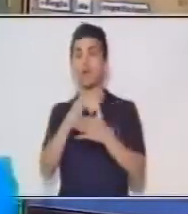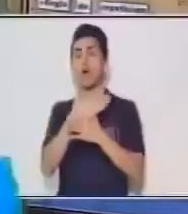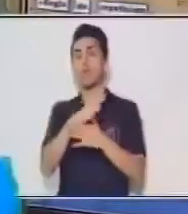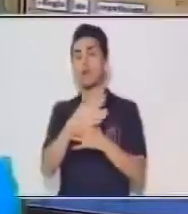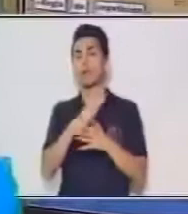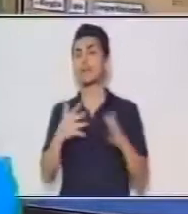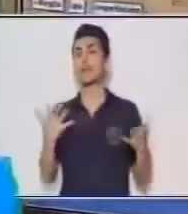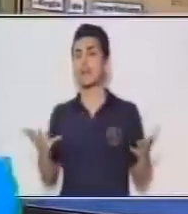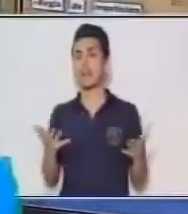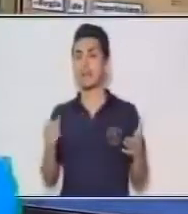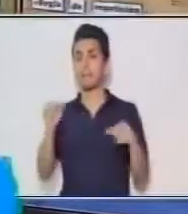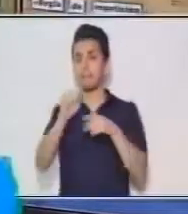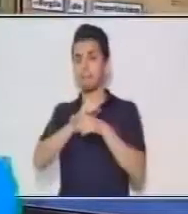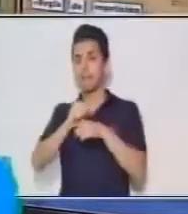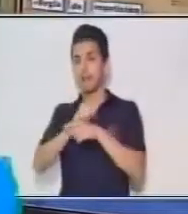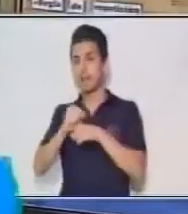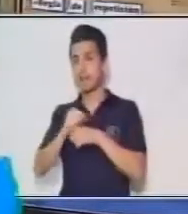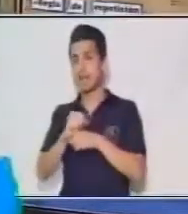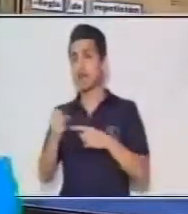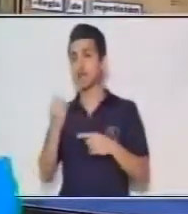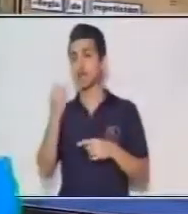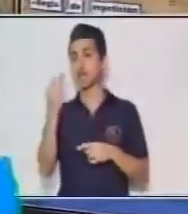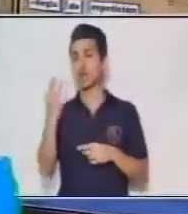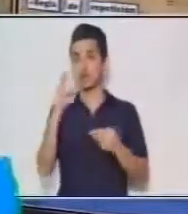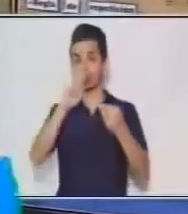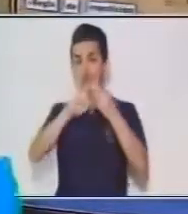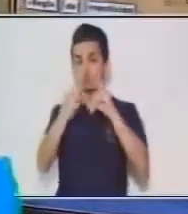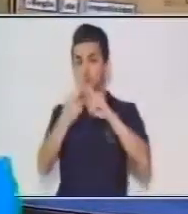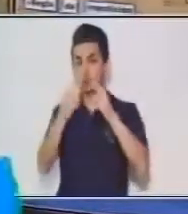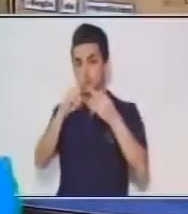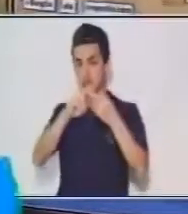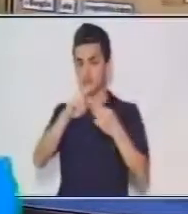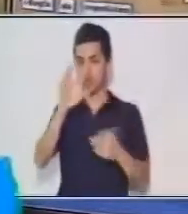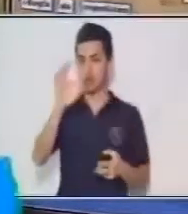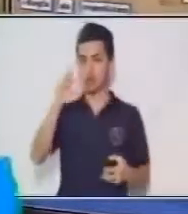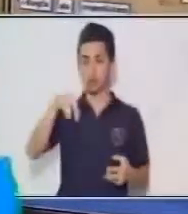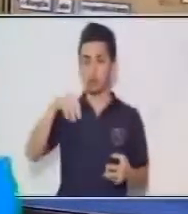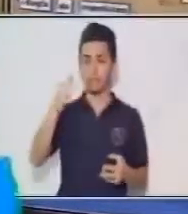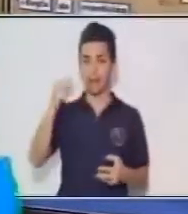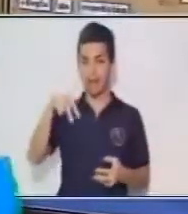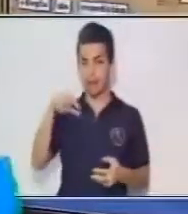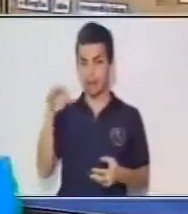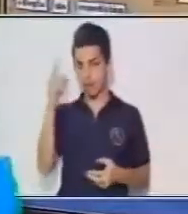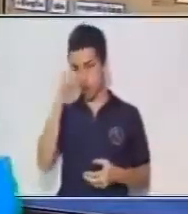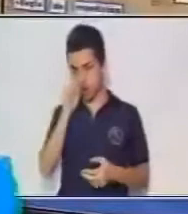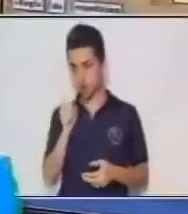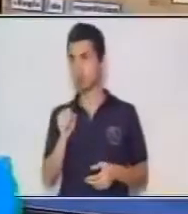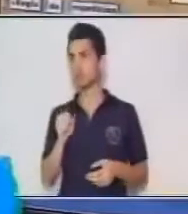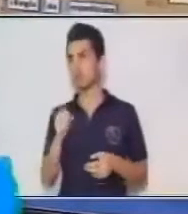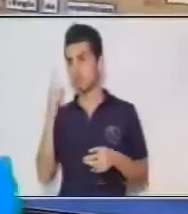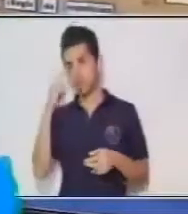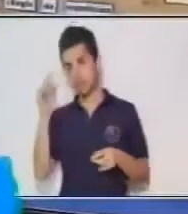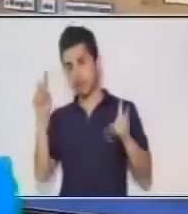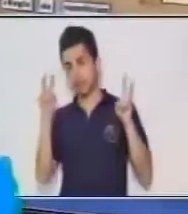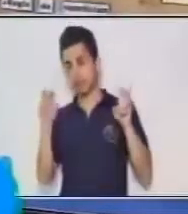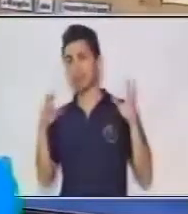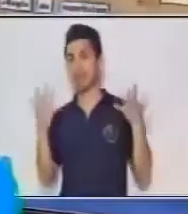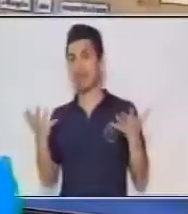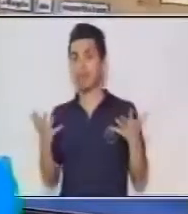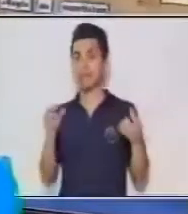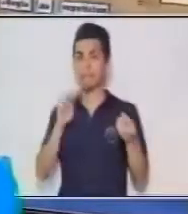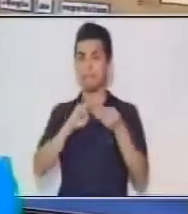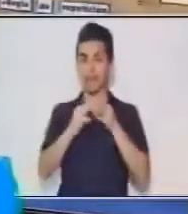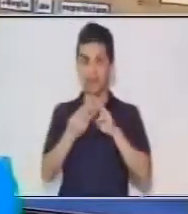la ejercitación con los números romanos. ¿En qué tema? En el tema de los números romanos, ¿para qué área? Para el área